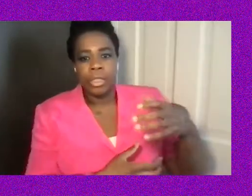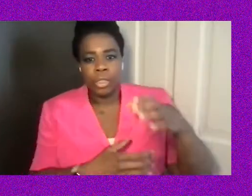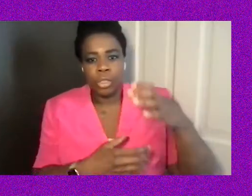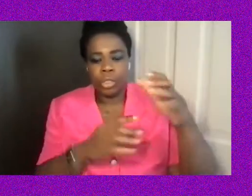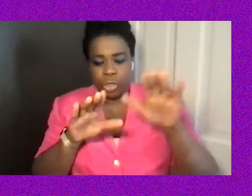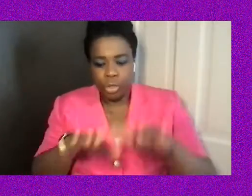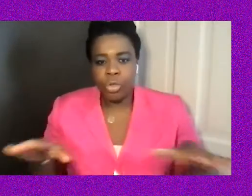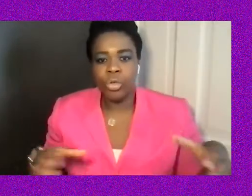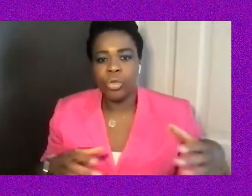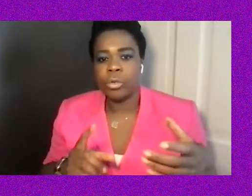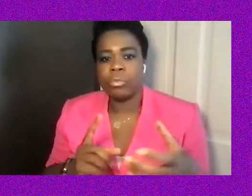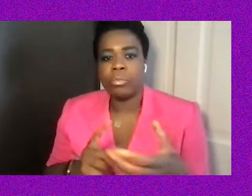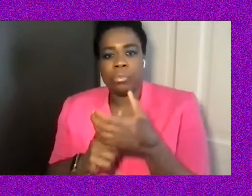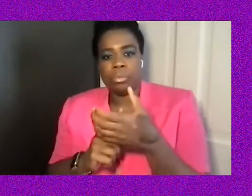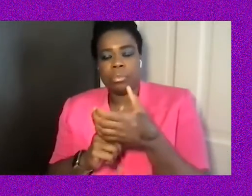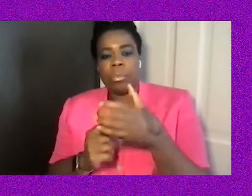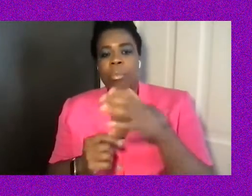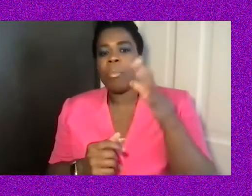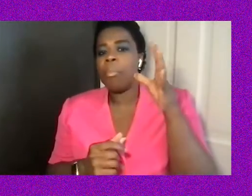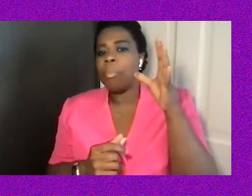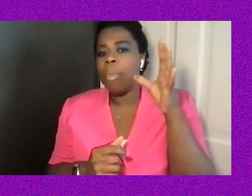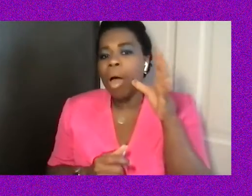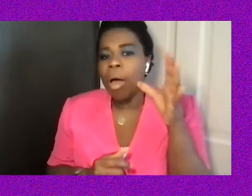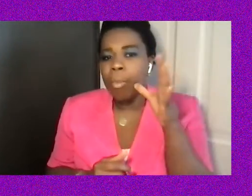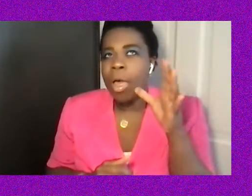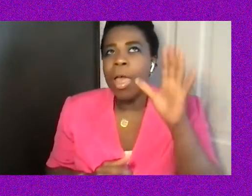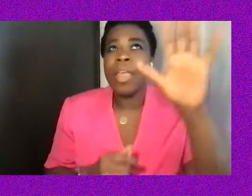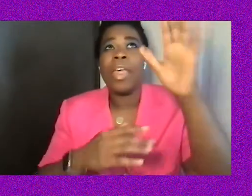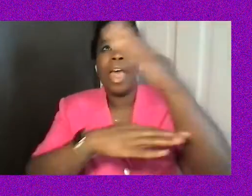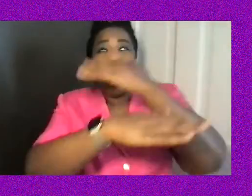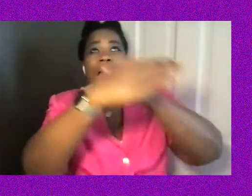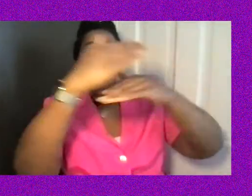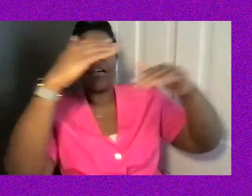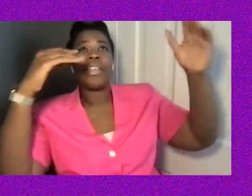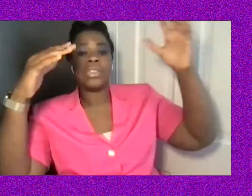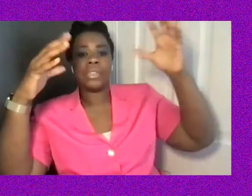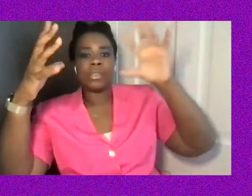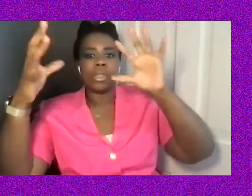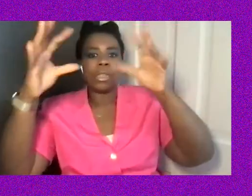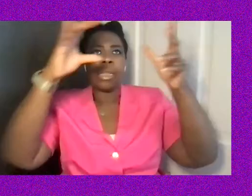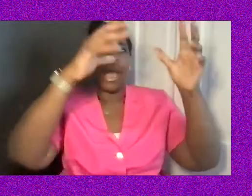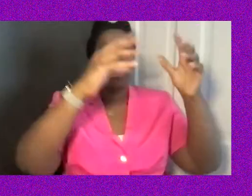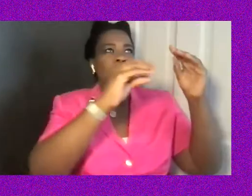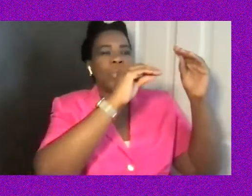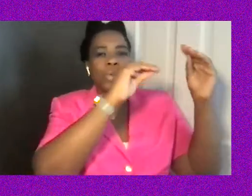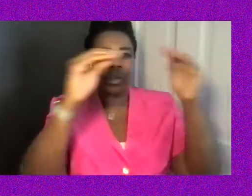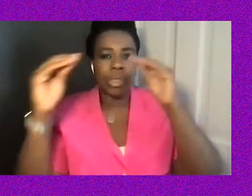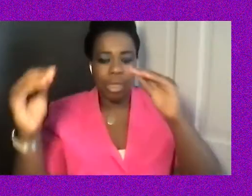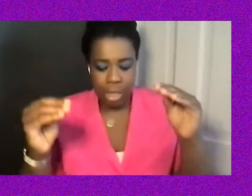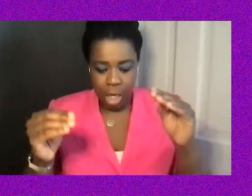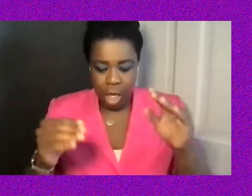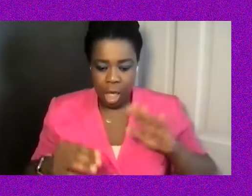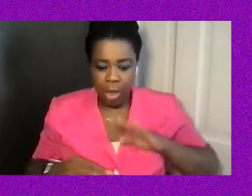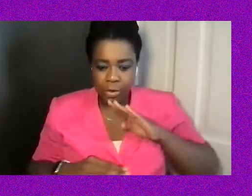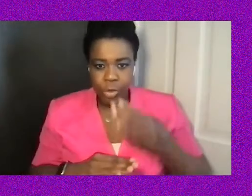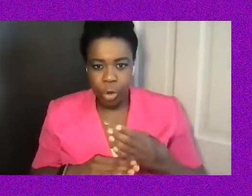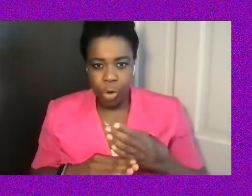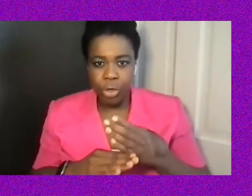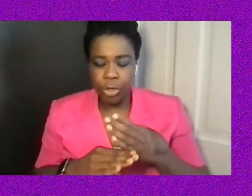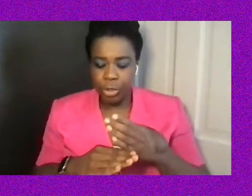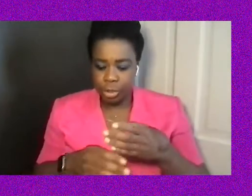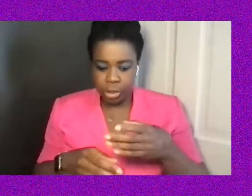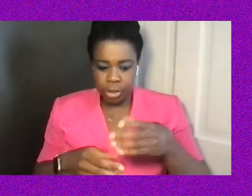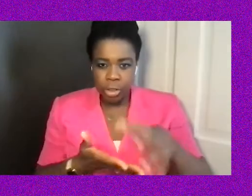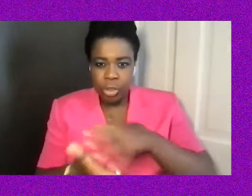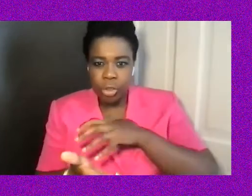diseñado para cargar demasiado de nuestras caderas como niños. Y también los niños estaban pegados a sus